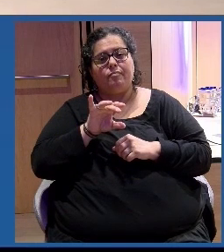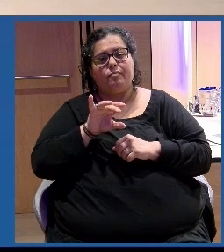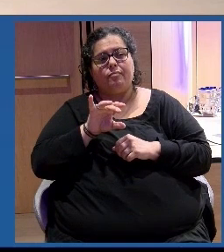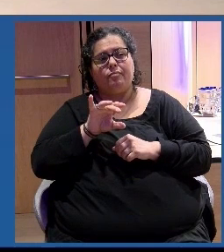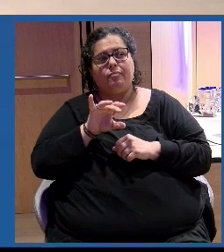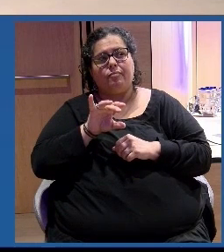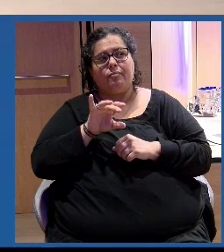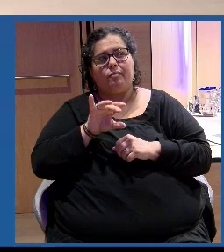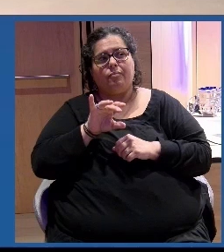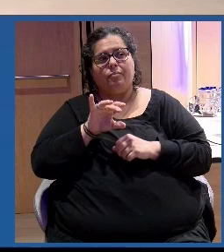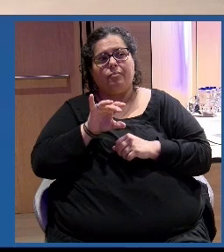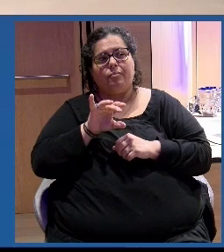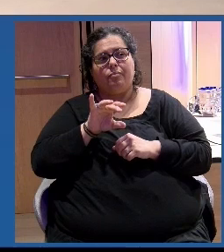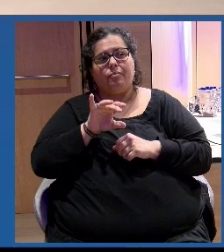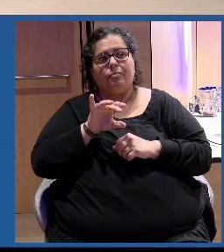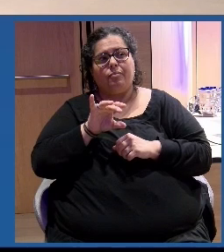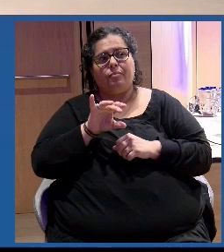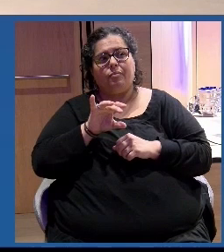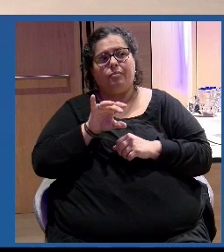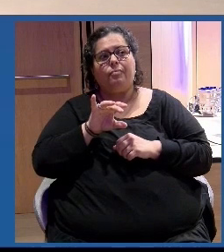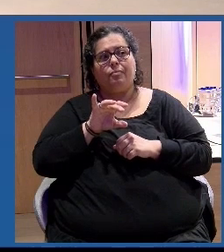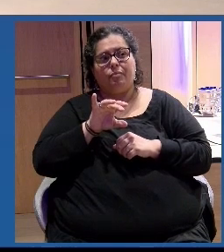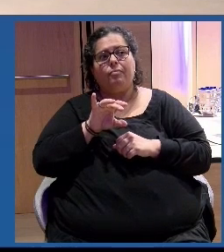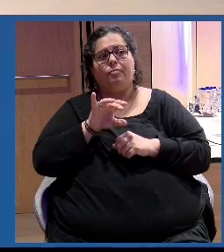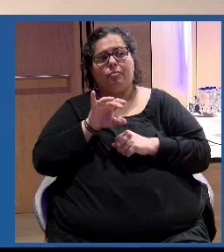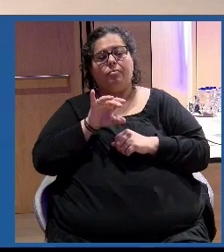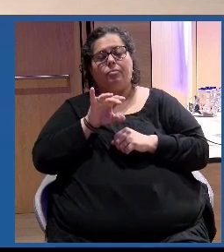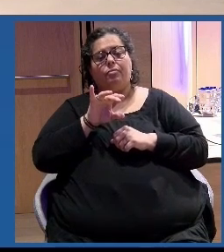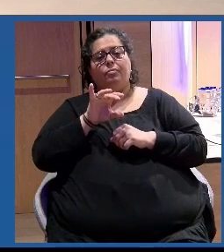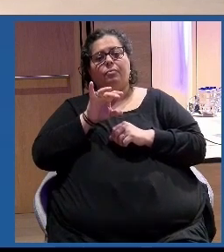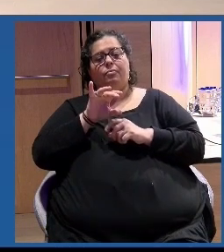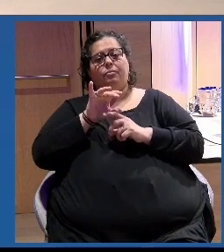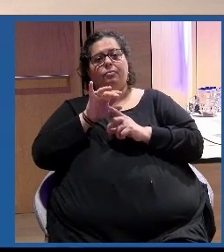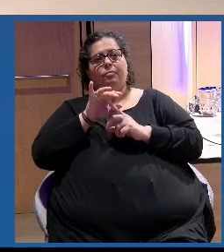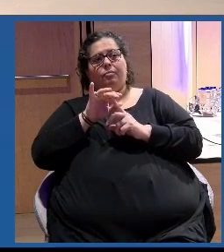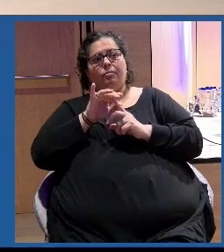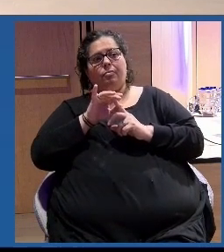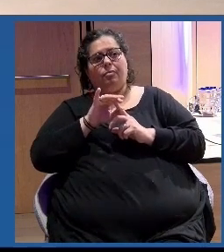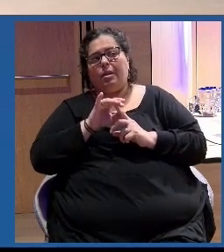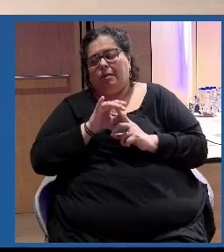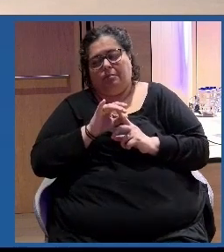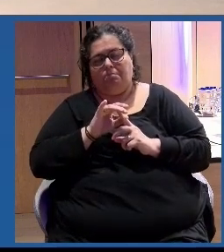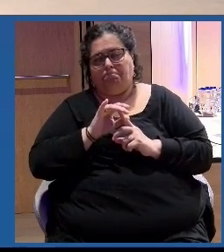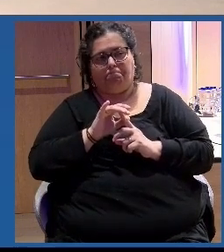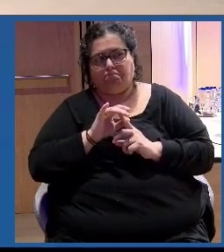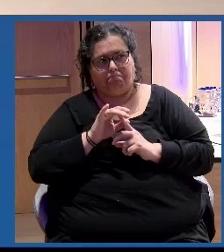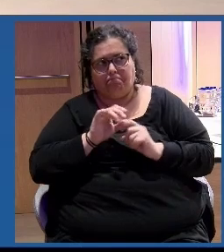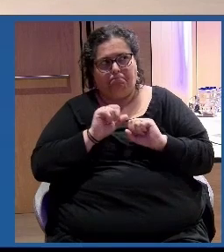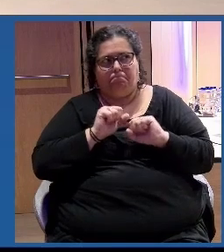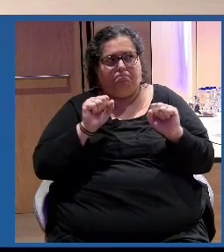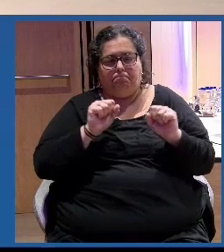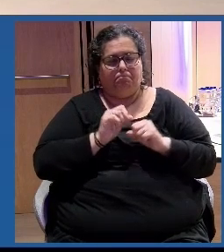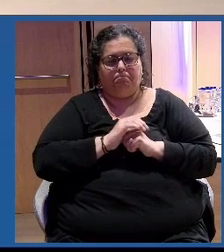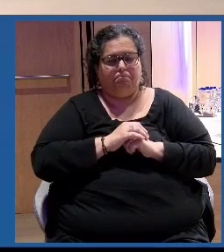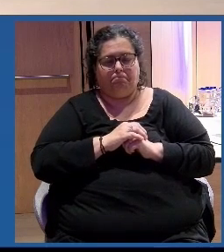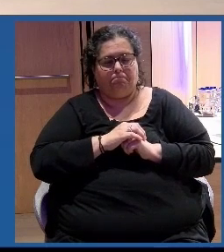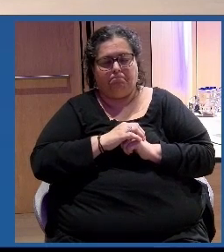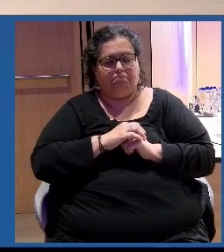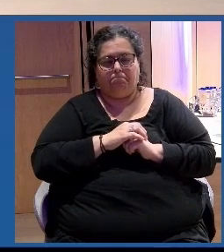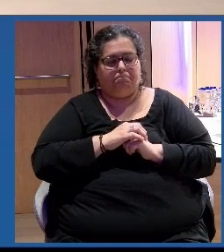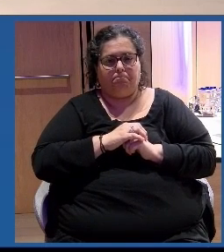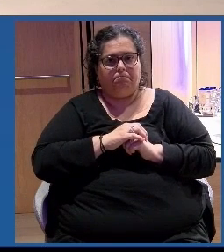el 2013 pasamos de 58.000 a 355.000, es decir, un aumento del 505%. Pero